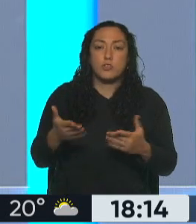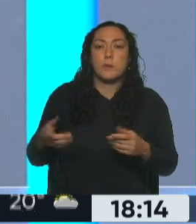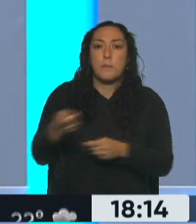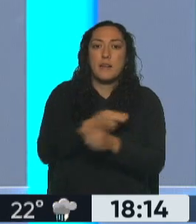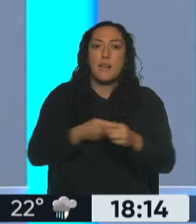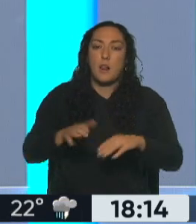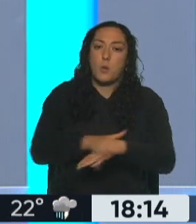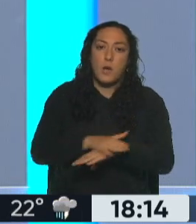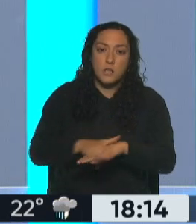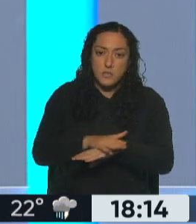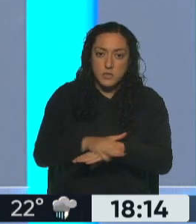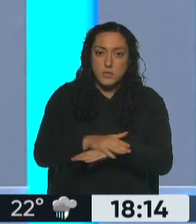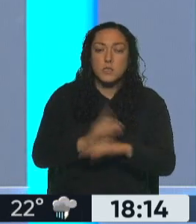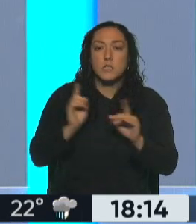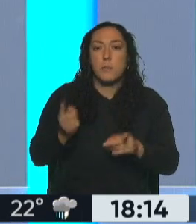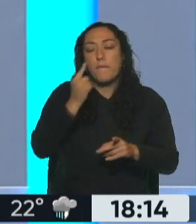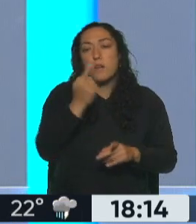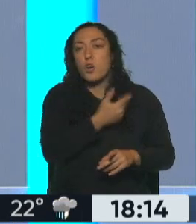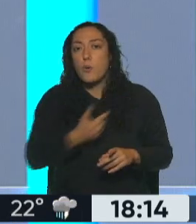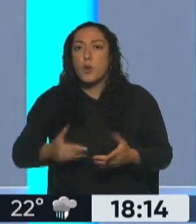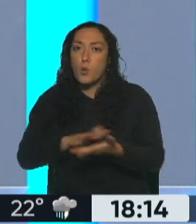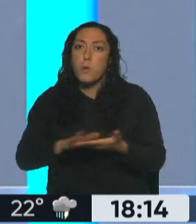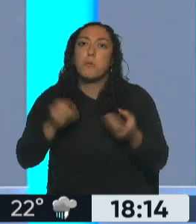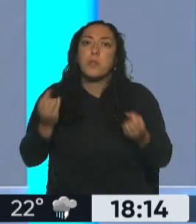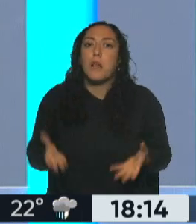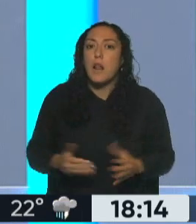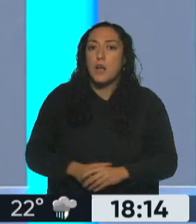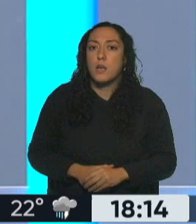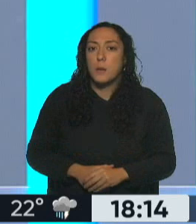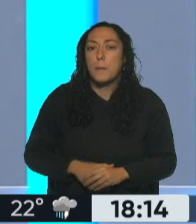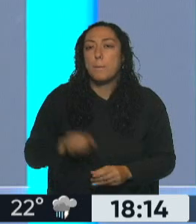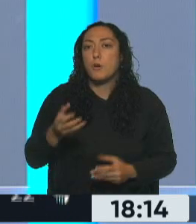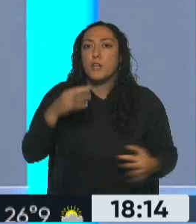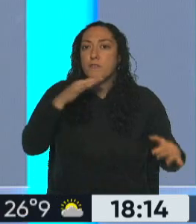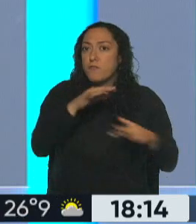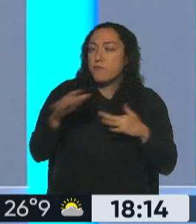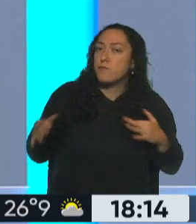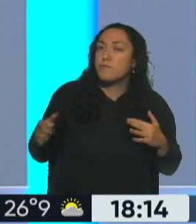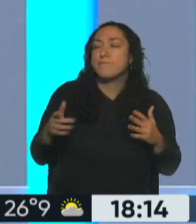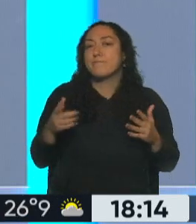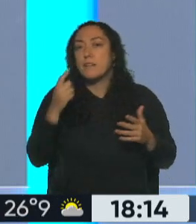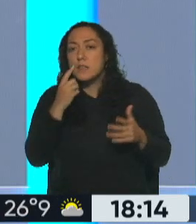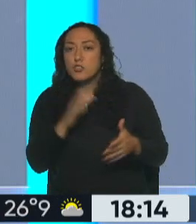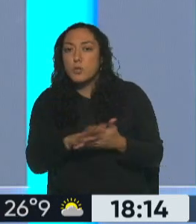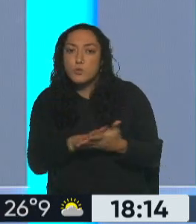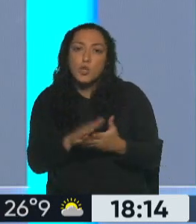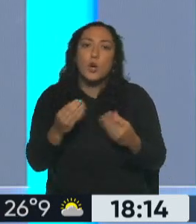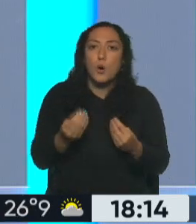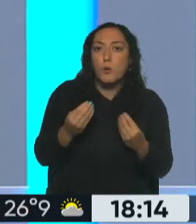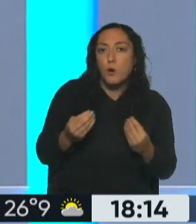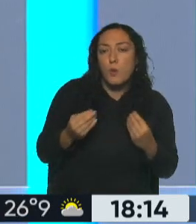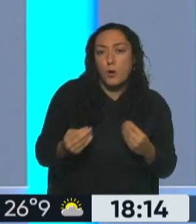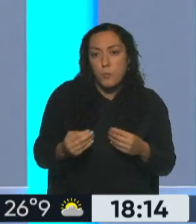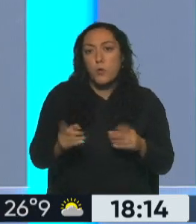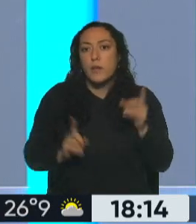mercado. Vamos a ver también cómo se maneja el nuevo gobierno con este tema. Porque ahí hay muchas versiones circulando de cómo resolvería la cuestión y